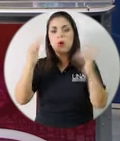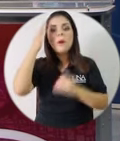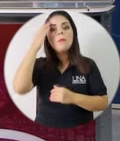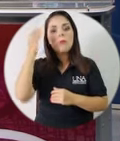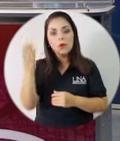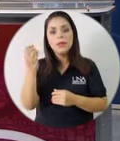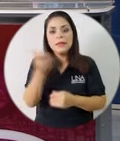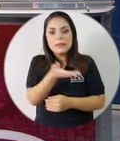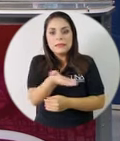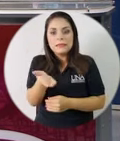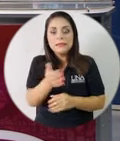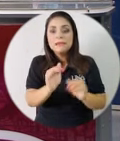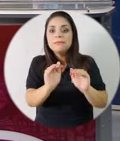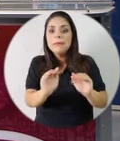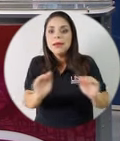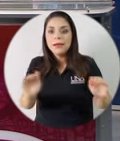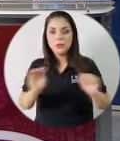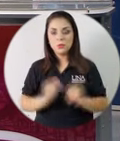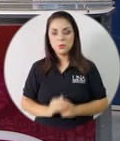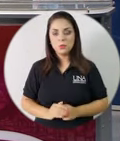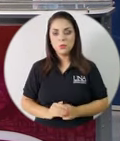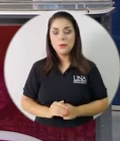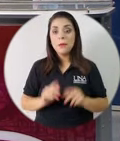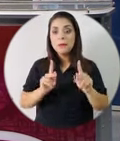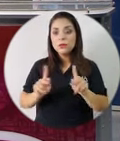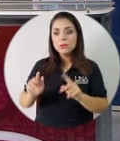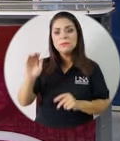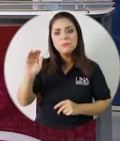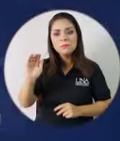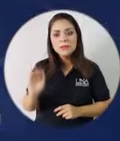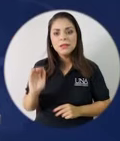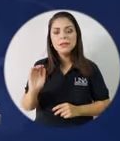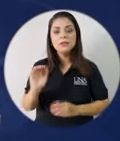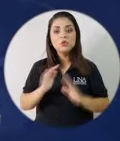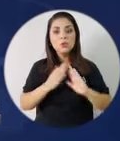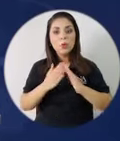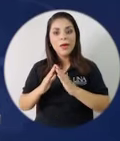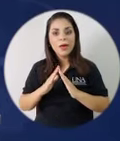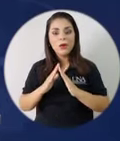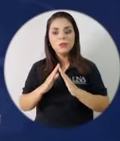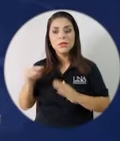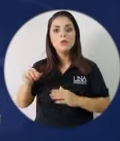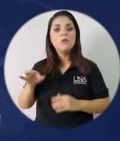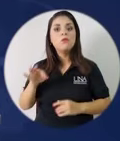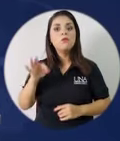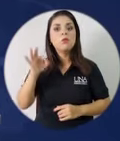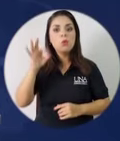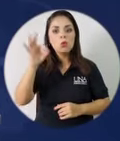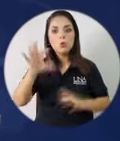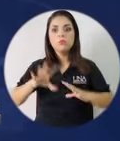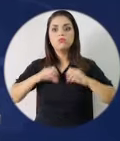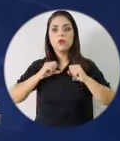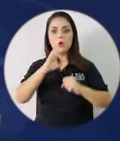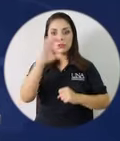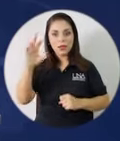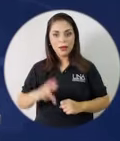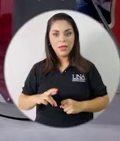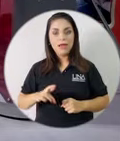nuestros pequeños ciudadanos, ¿verdad? Las personas que se están formando para tomar las riendas de la Costa Rica en el corto